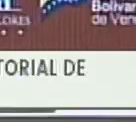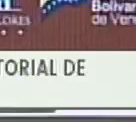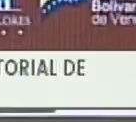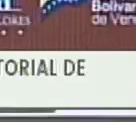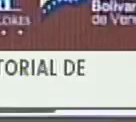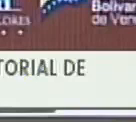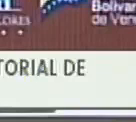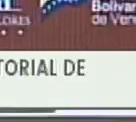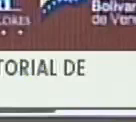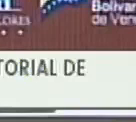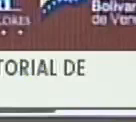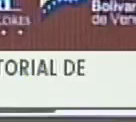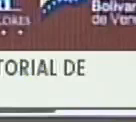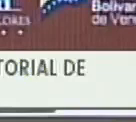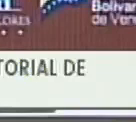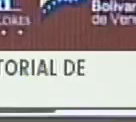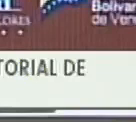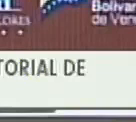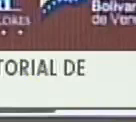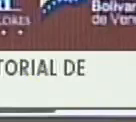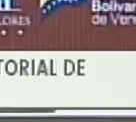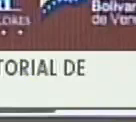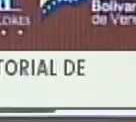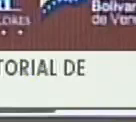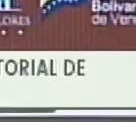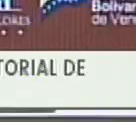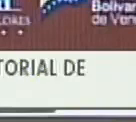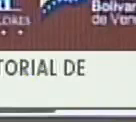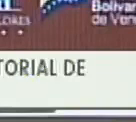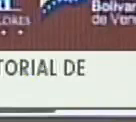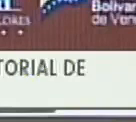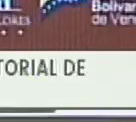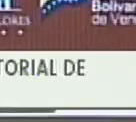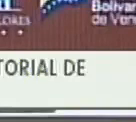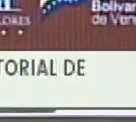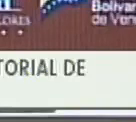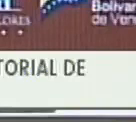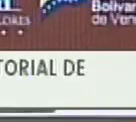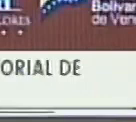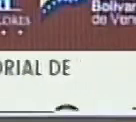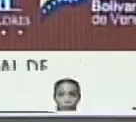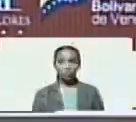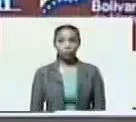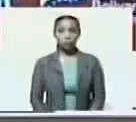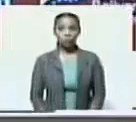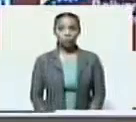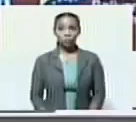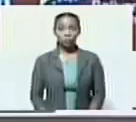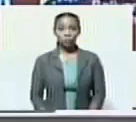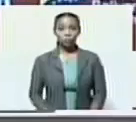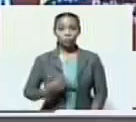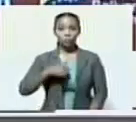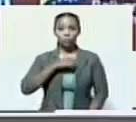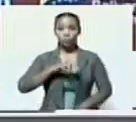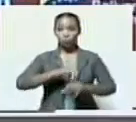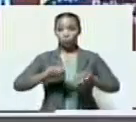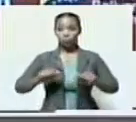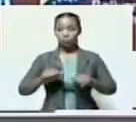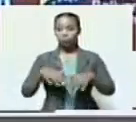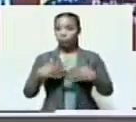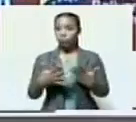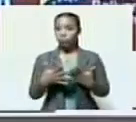defendiendo nuestra independencia, librando a nuestro territorio de